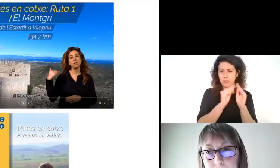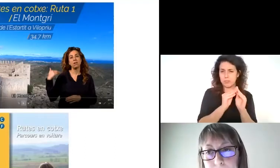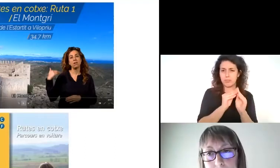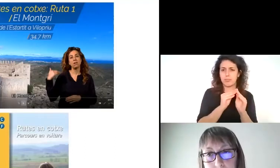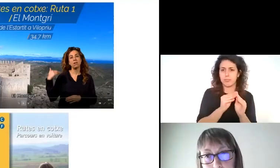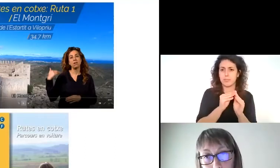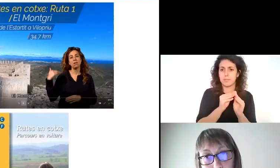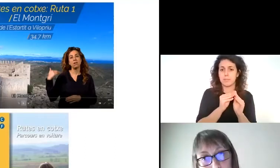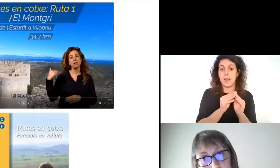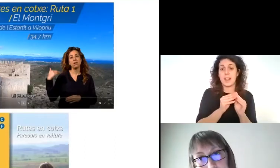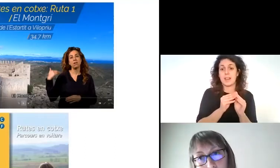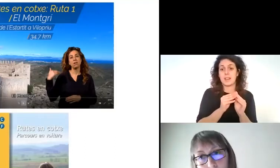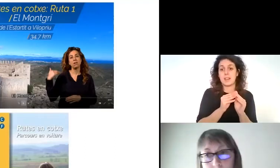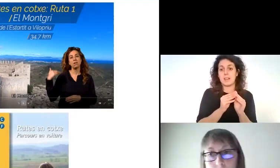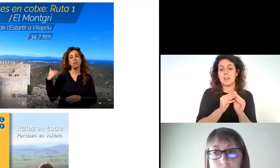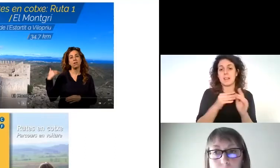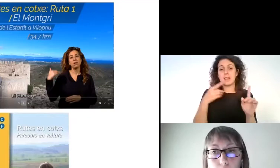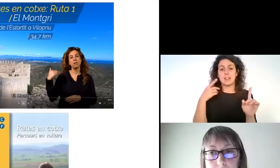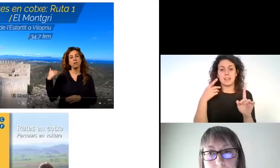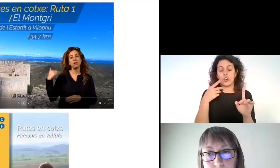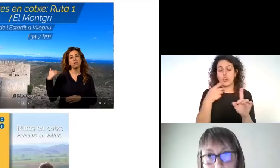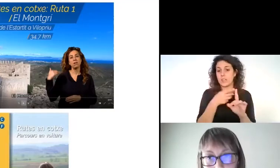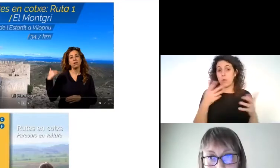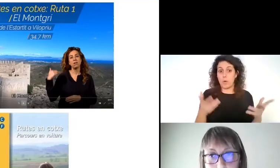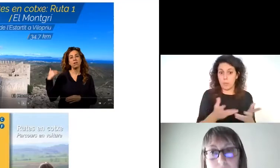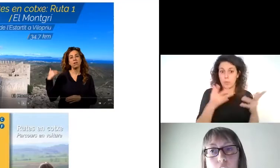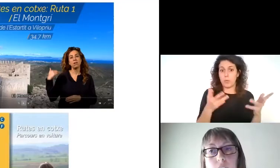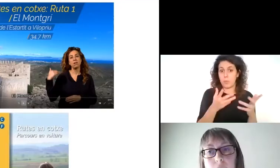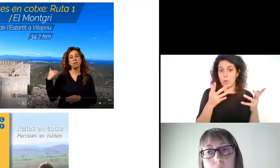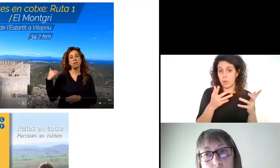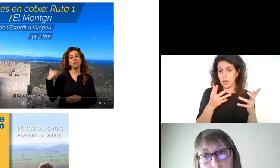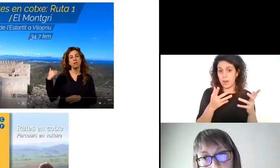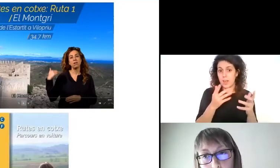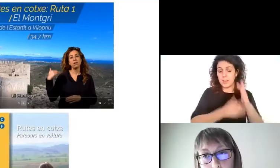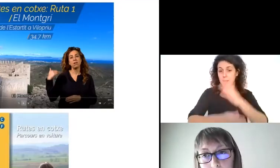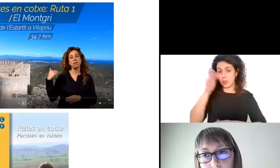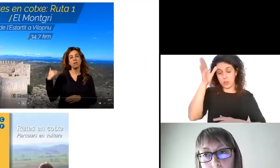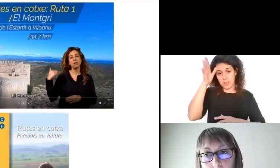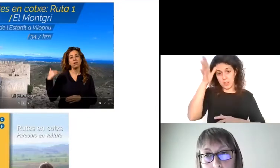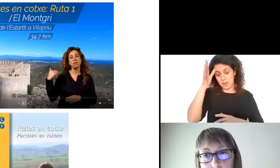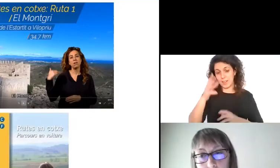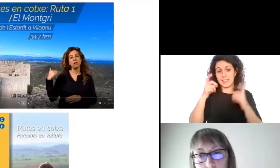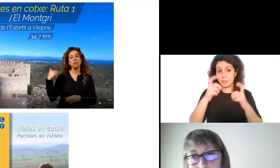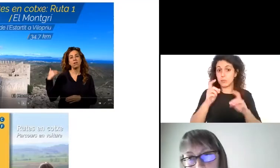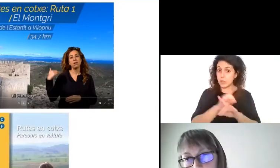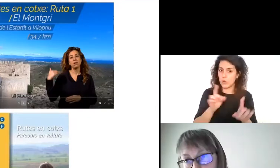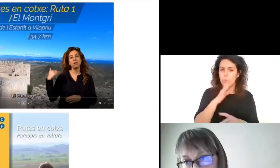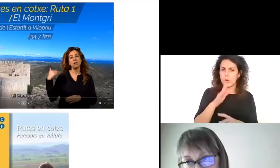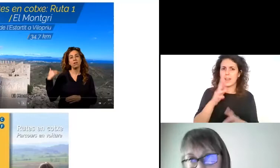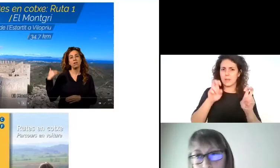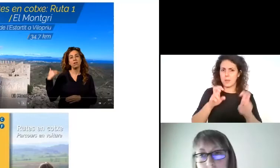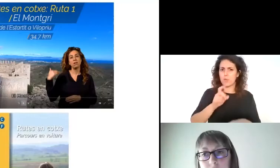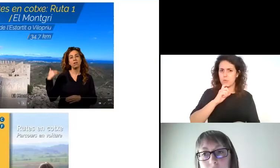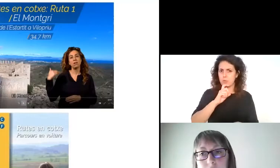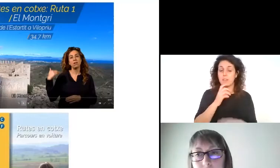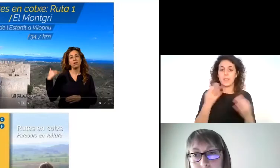de discapacidad, bueno, intentando promover la discapacidad cognitiva, porque es un tema muy complejo. Entonces lo queremos trabajar bien